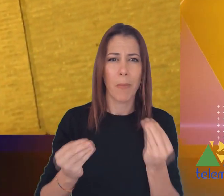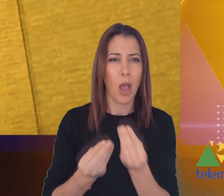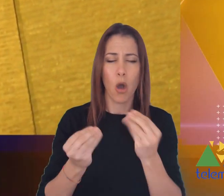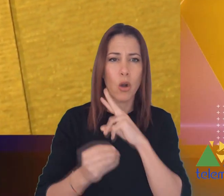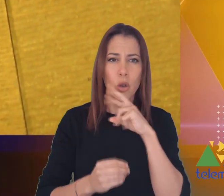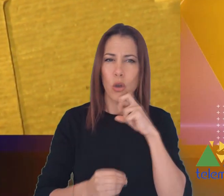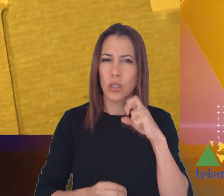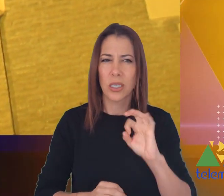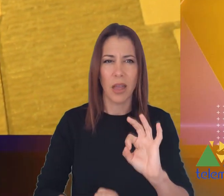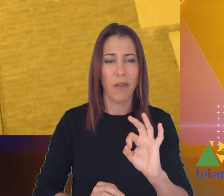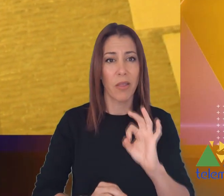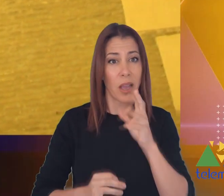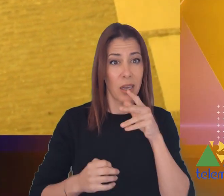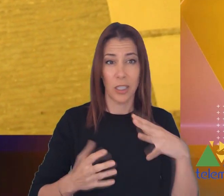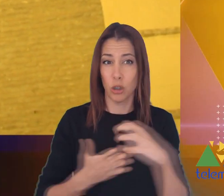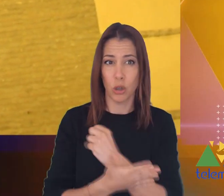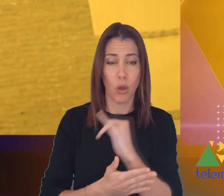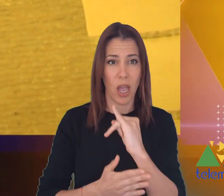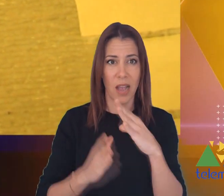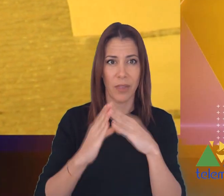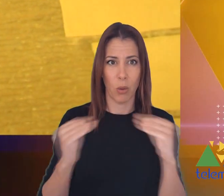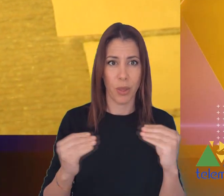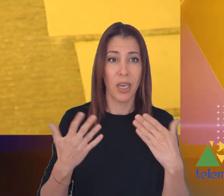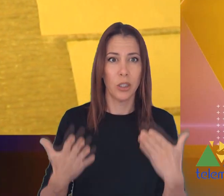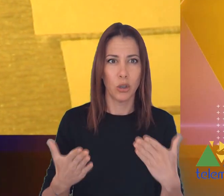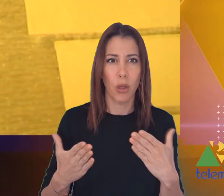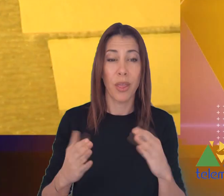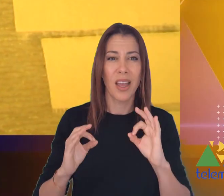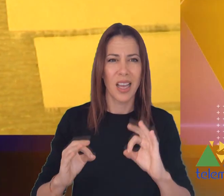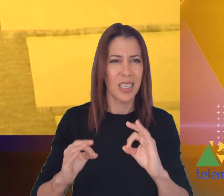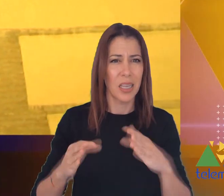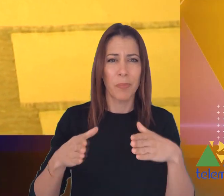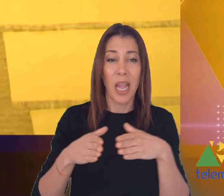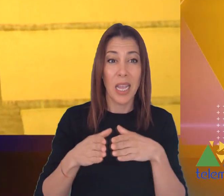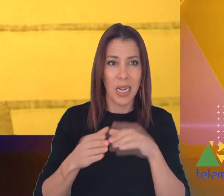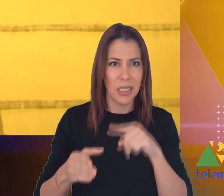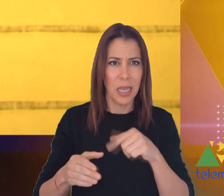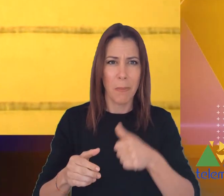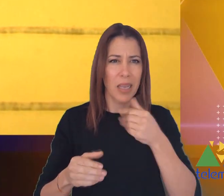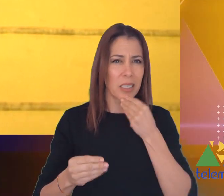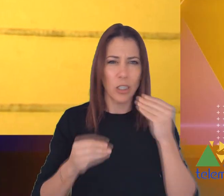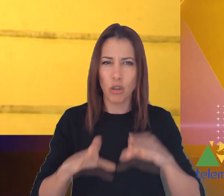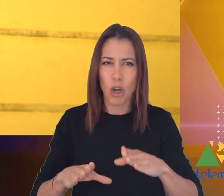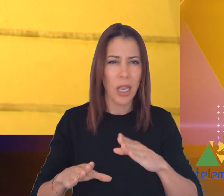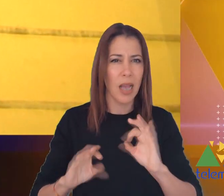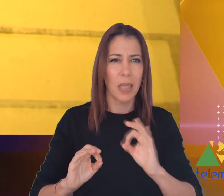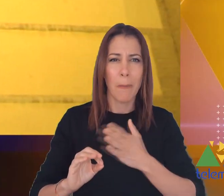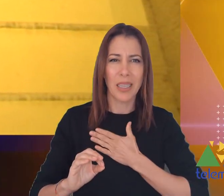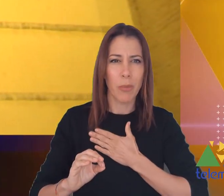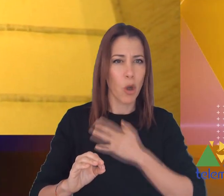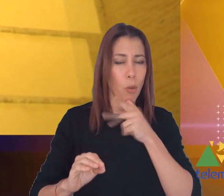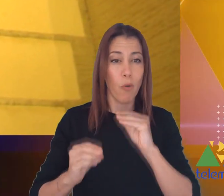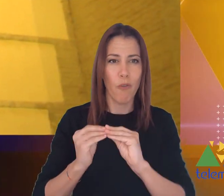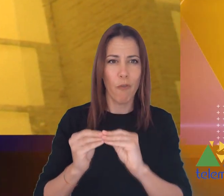conservadas de todo lo que tenemos en Andalucía. Es una de las iglesias más patrimoniales, más históricas y más patrimoniales de ese modo de